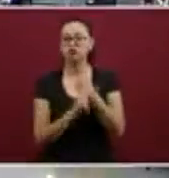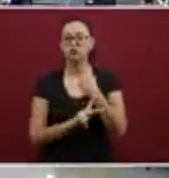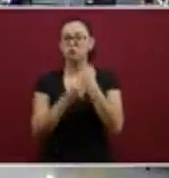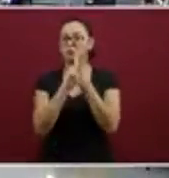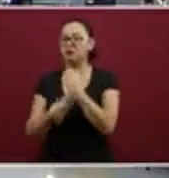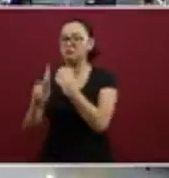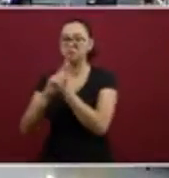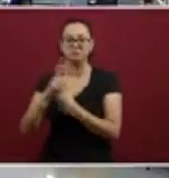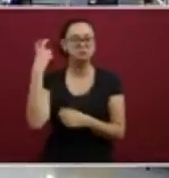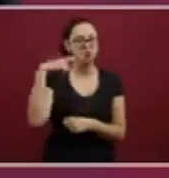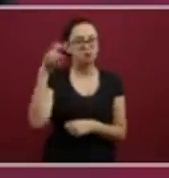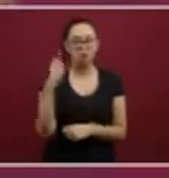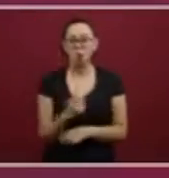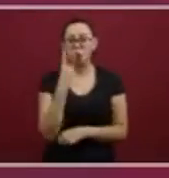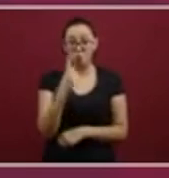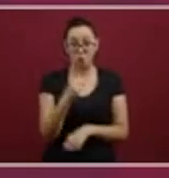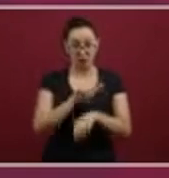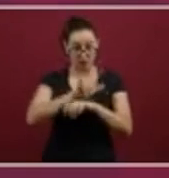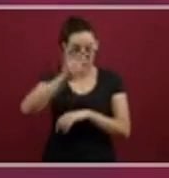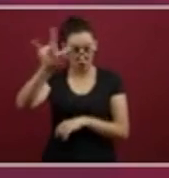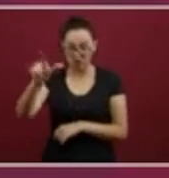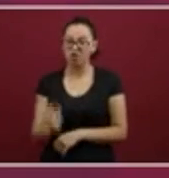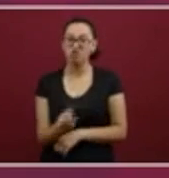solo llevaban un avión, sino dos.